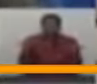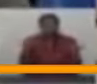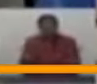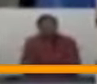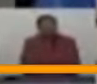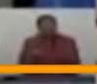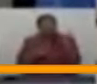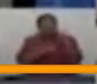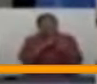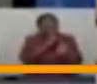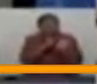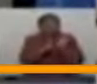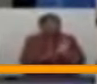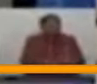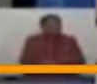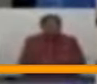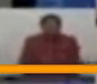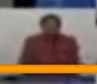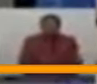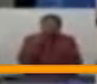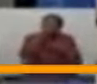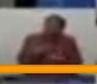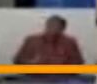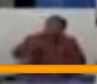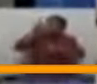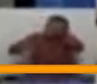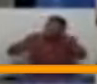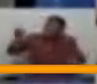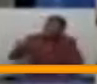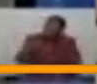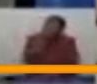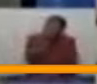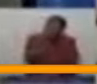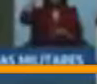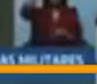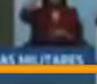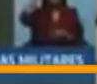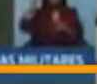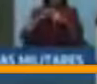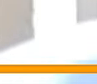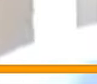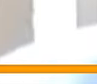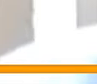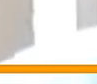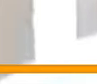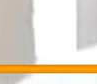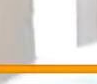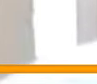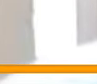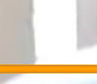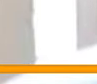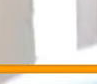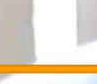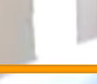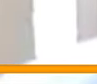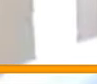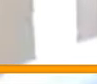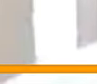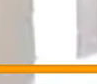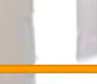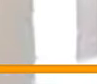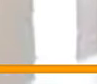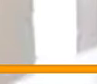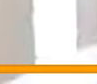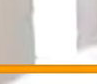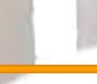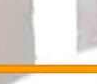fervor, el maremoto que se está produciendo en Venezuela, que no ha pasado, el